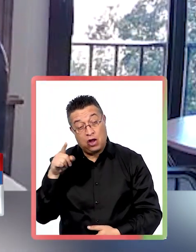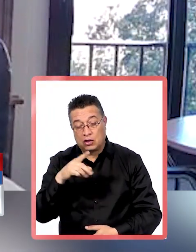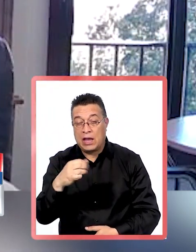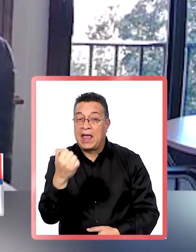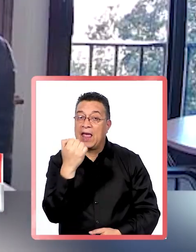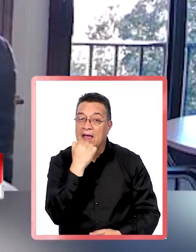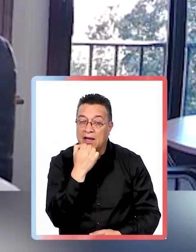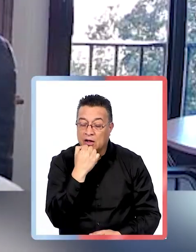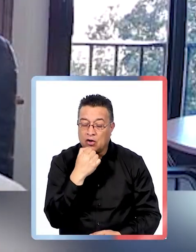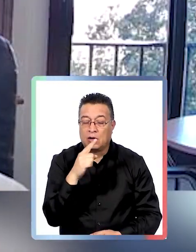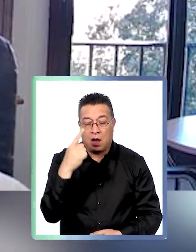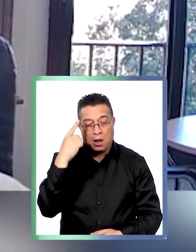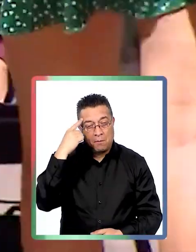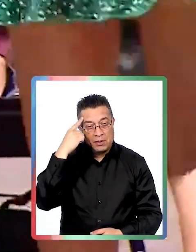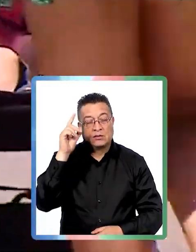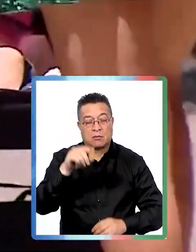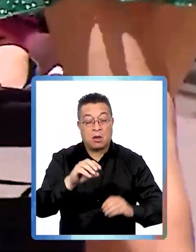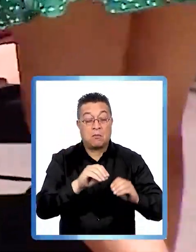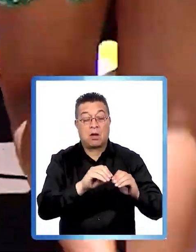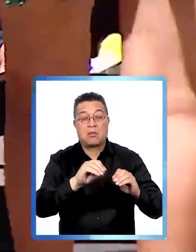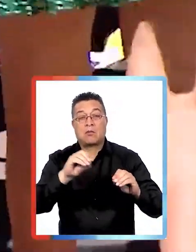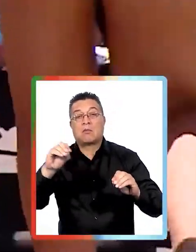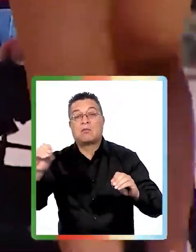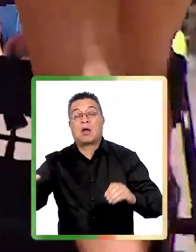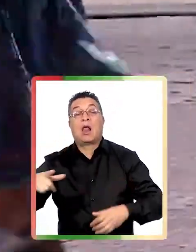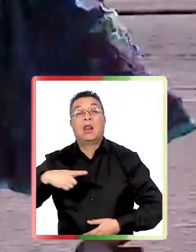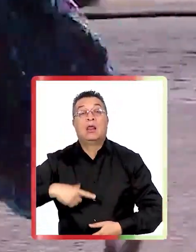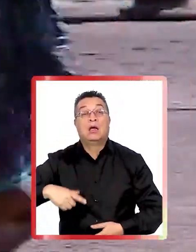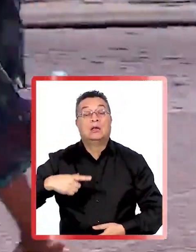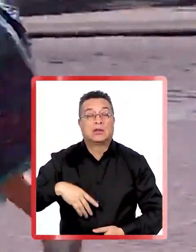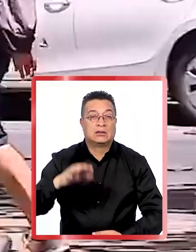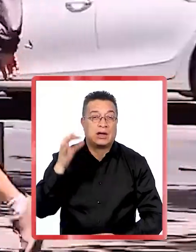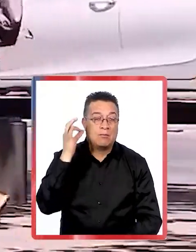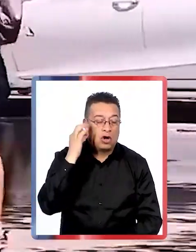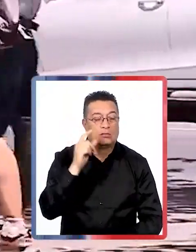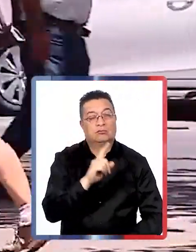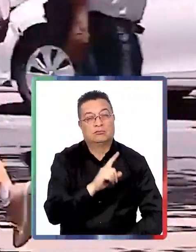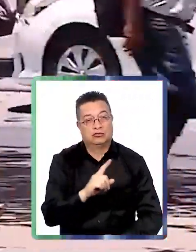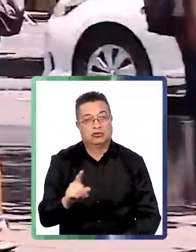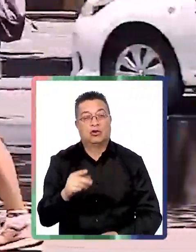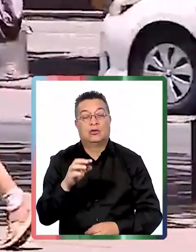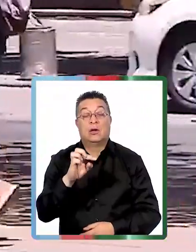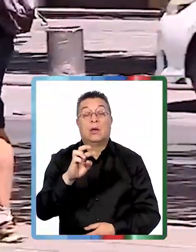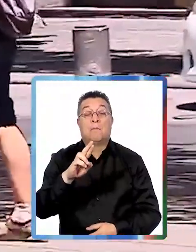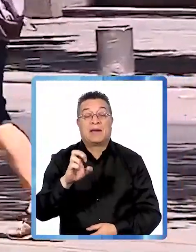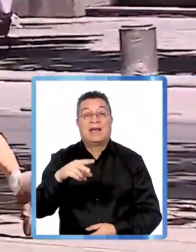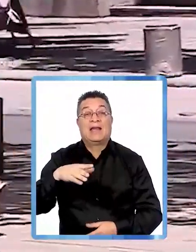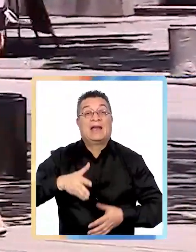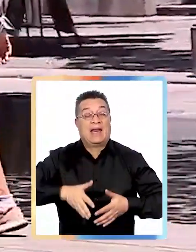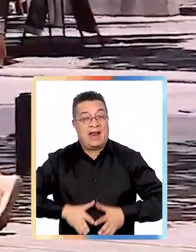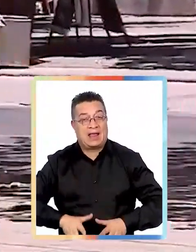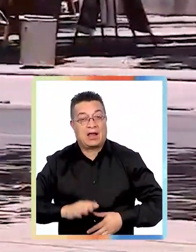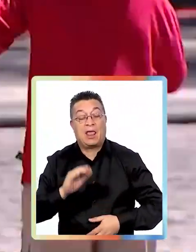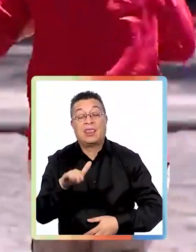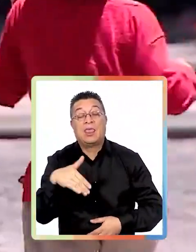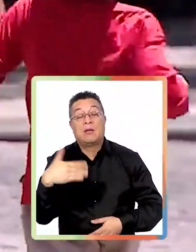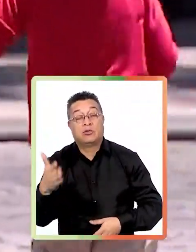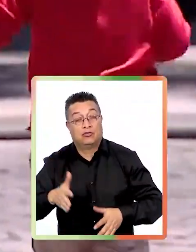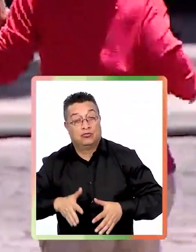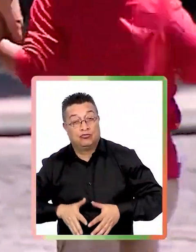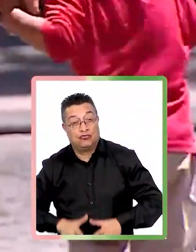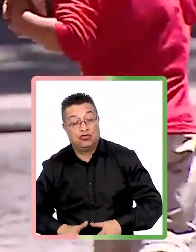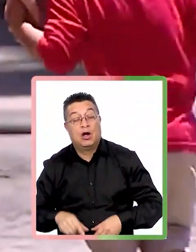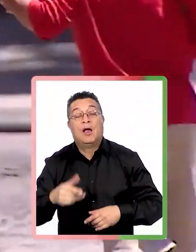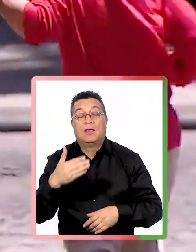es un error el pensar en prolongar las licencias de la mujer, porque prenatales o